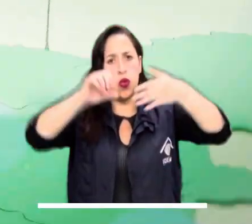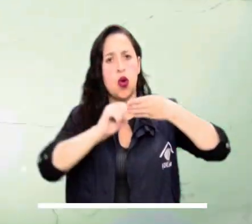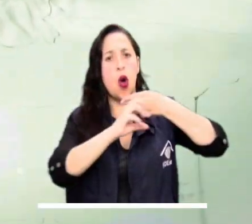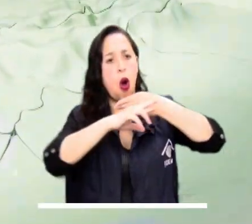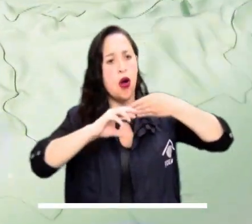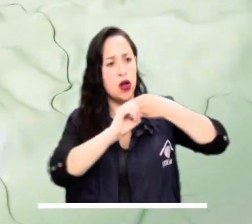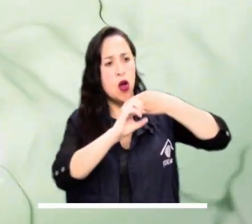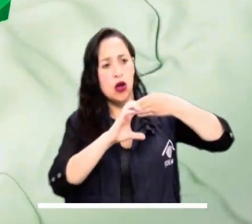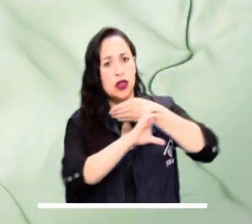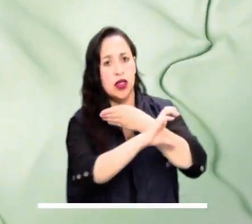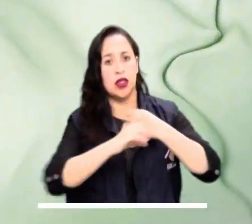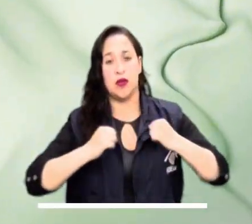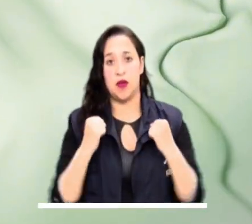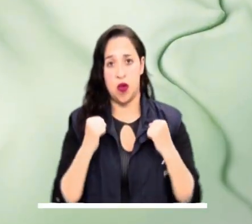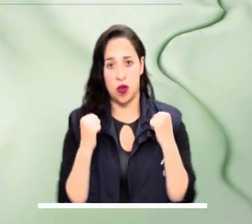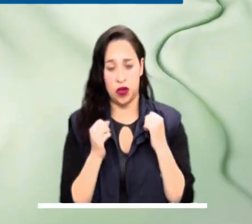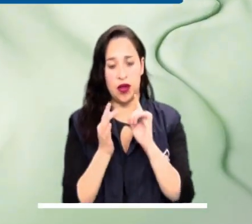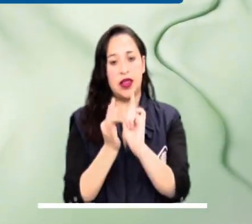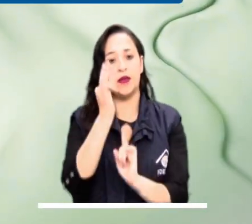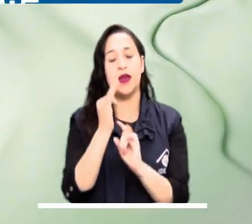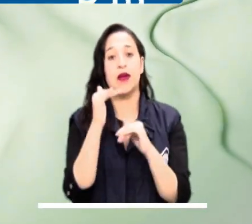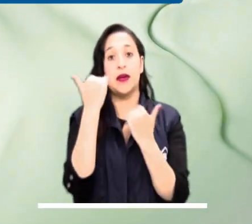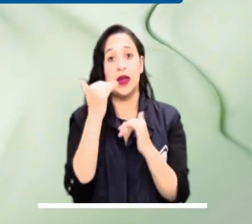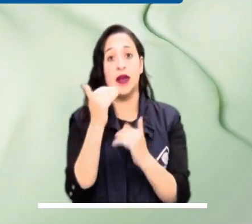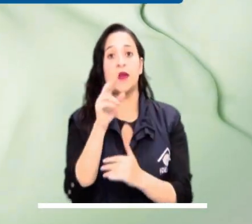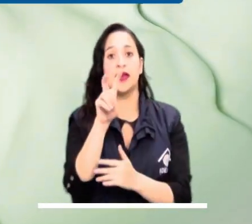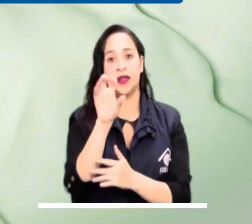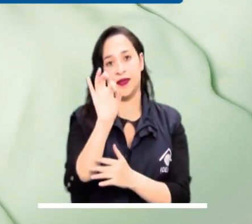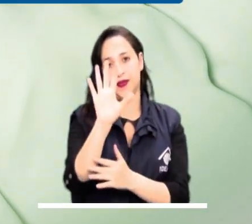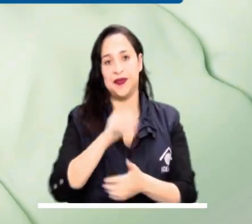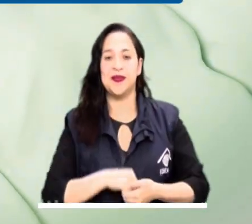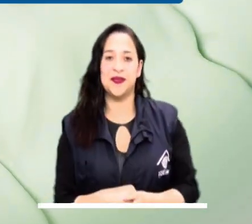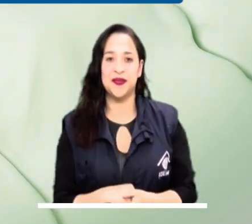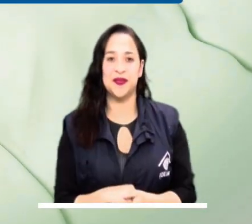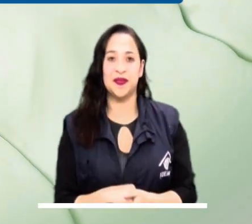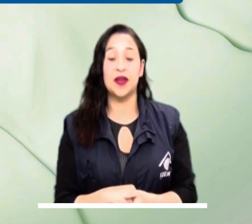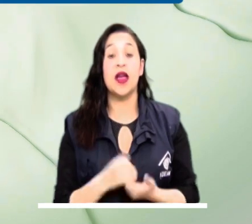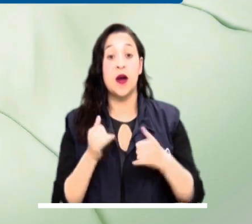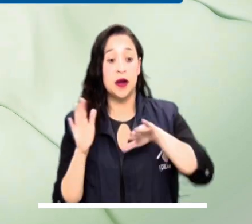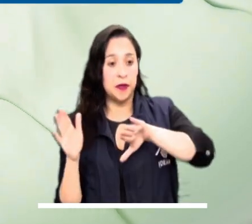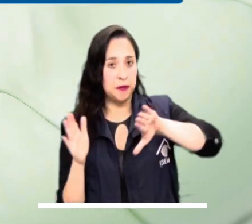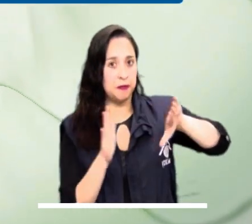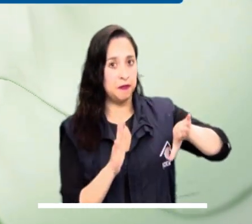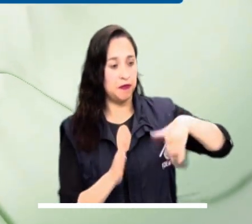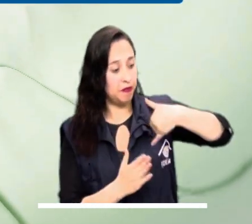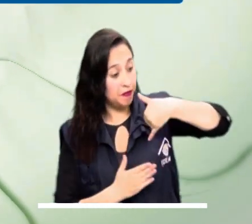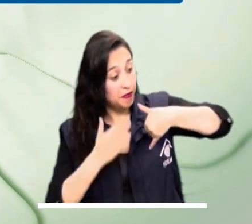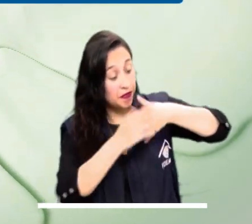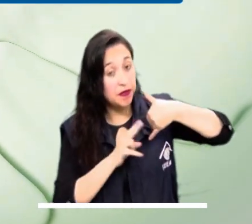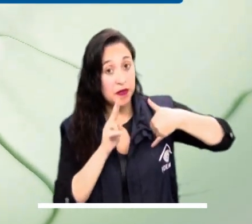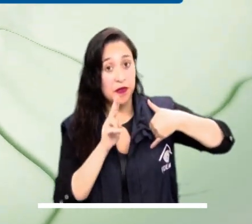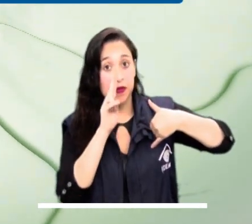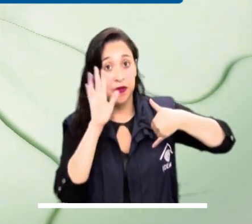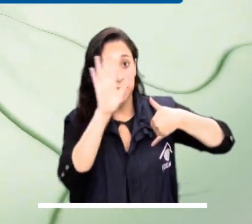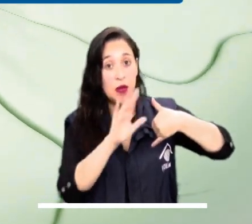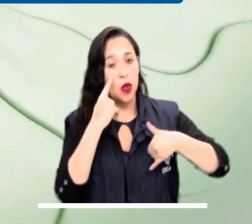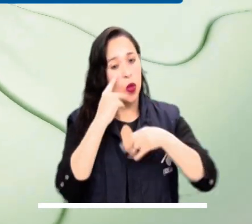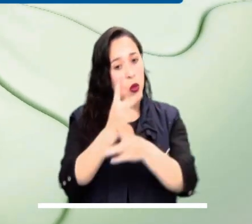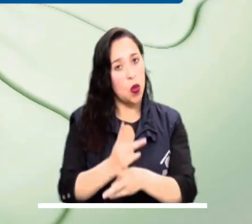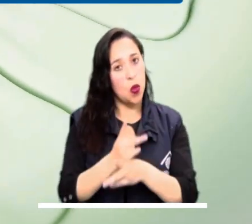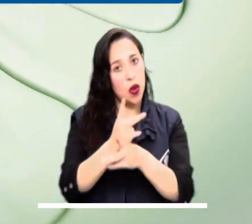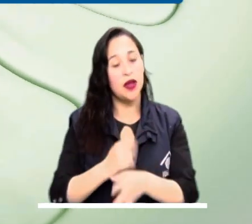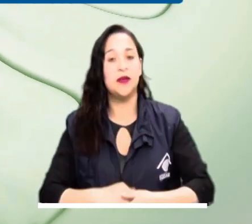la capital de los colombianos se prevén lluvias ligeras sobre el oriente y occidente de la ciudad y una temperatura mínima de 7